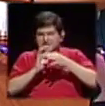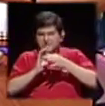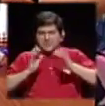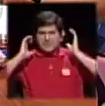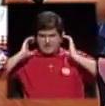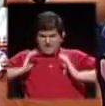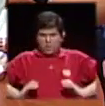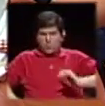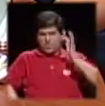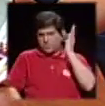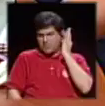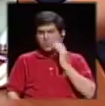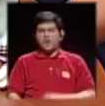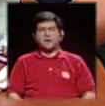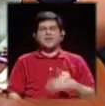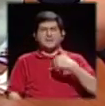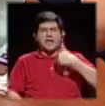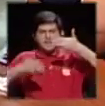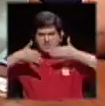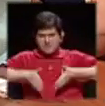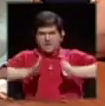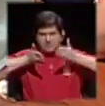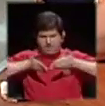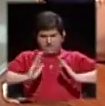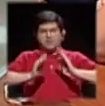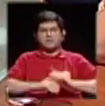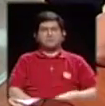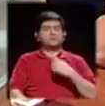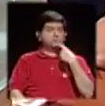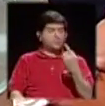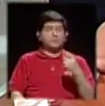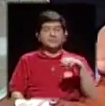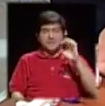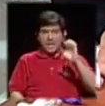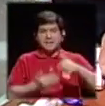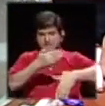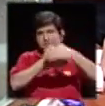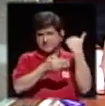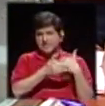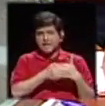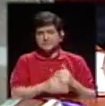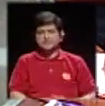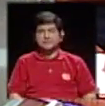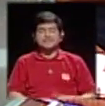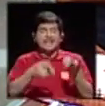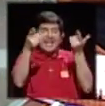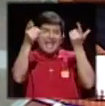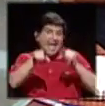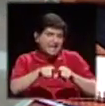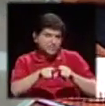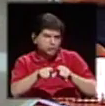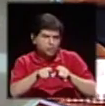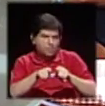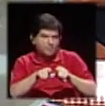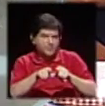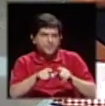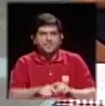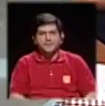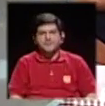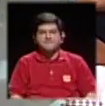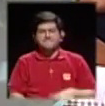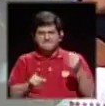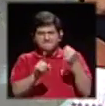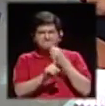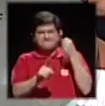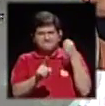mujeres y a la reproducción, ¿no? Con lo que estaba diciendo Elizabeth precisamente, el hecho de que se